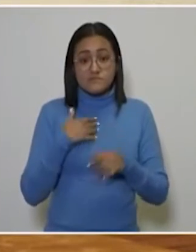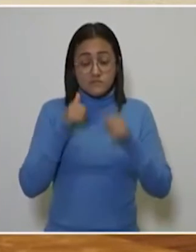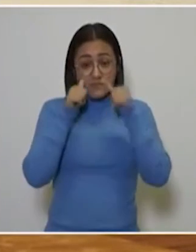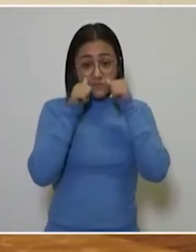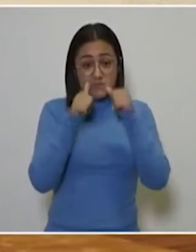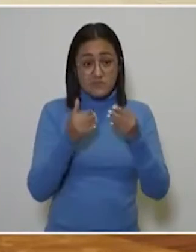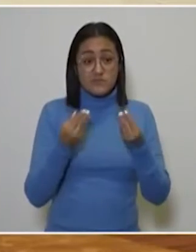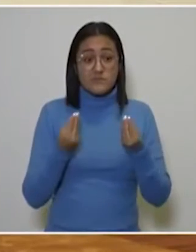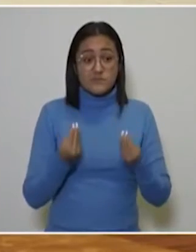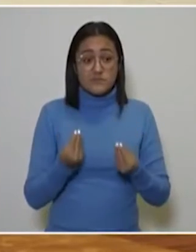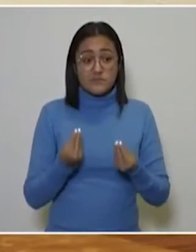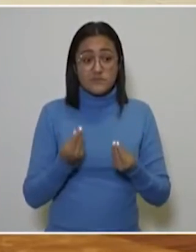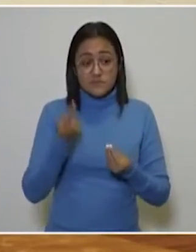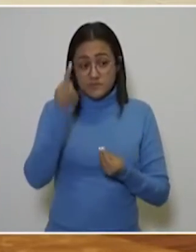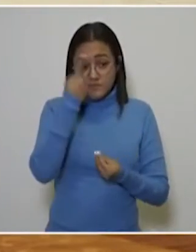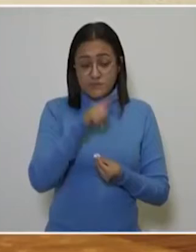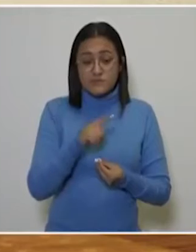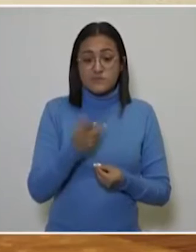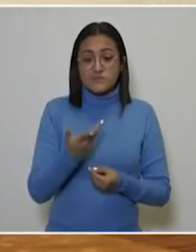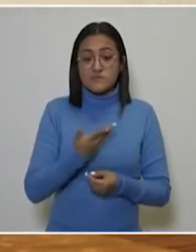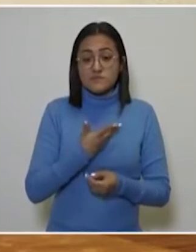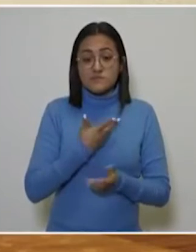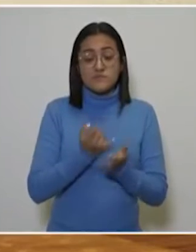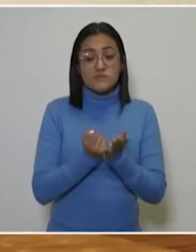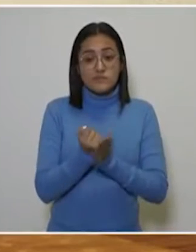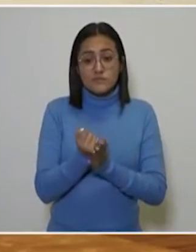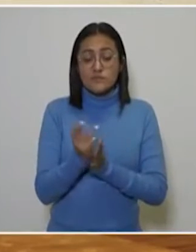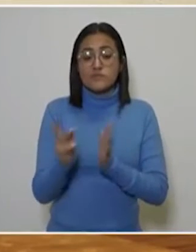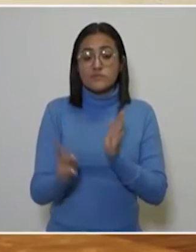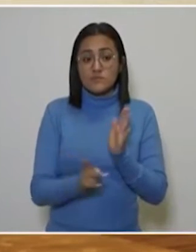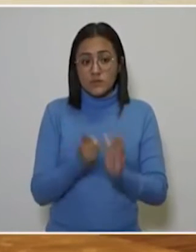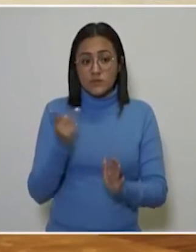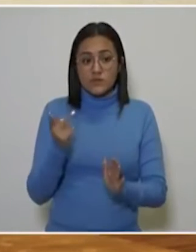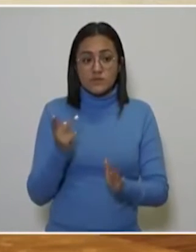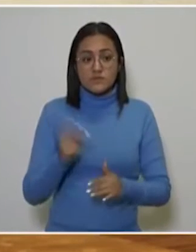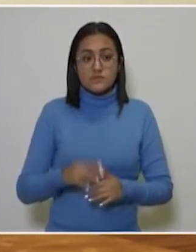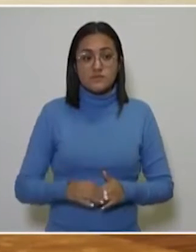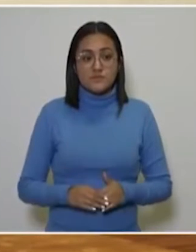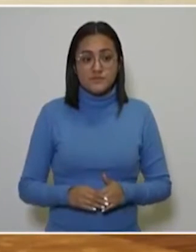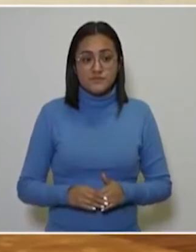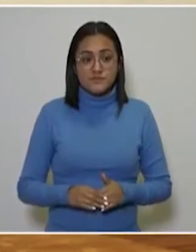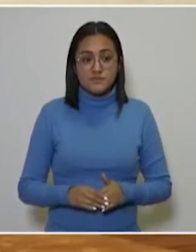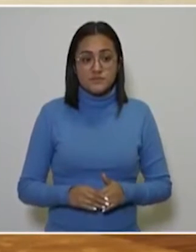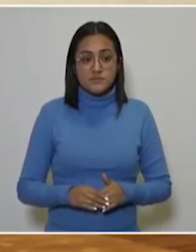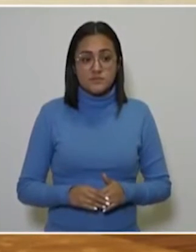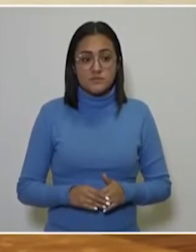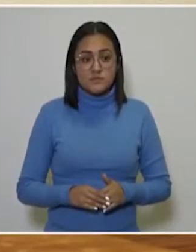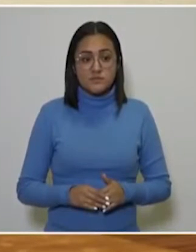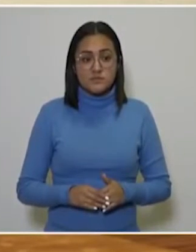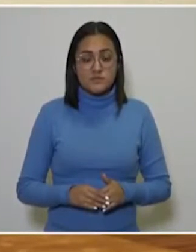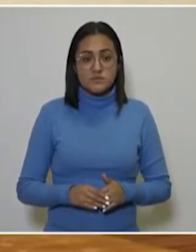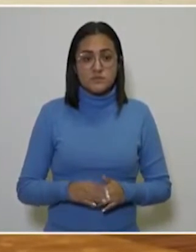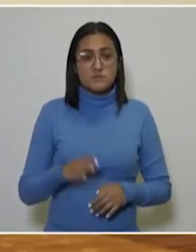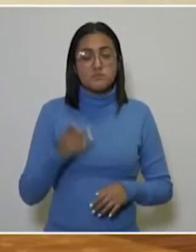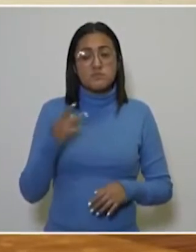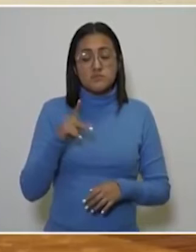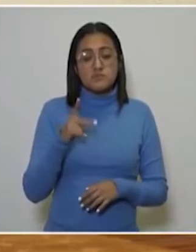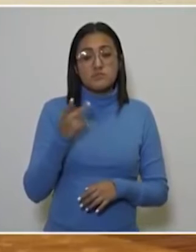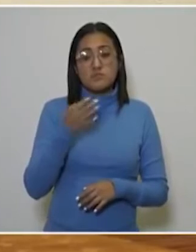atentos para tomar decisiones oportunas. Pero eso se los